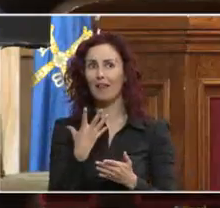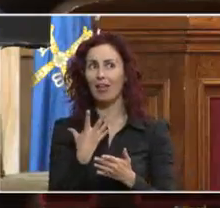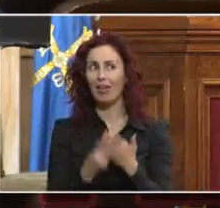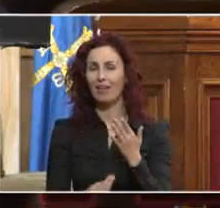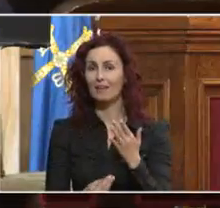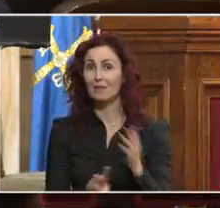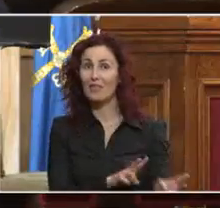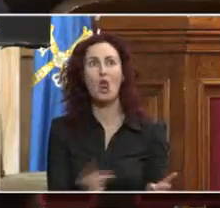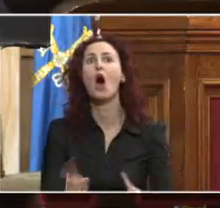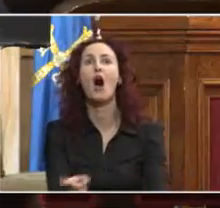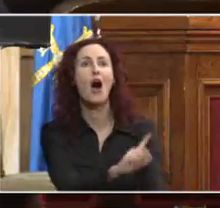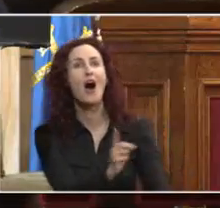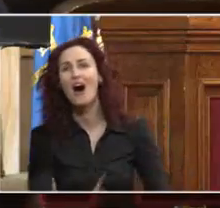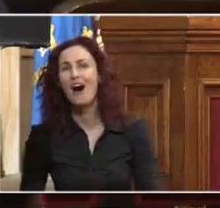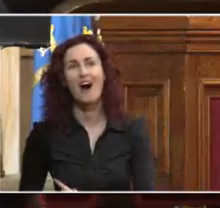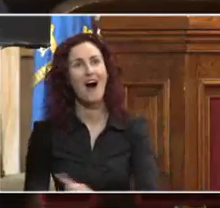No.